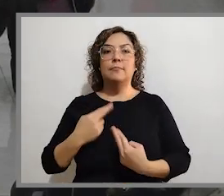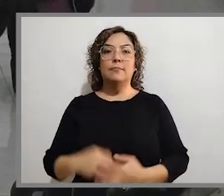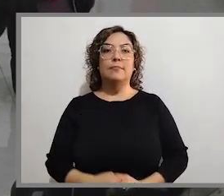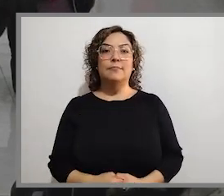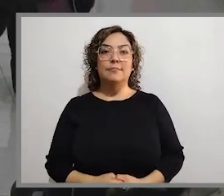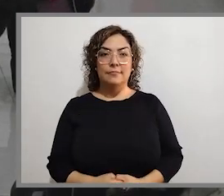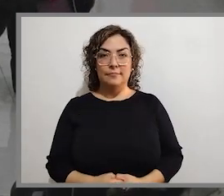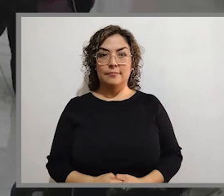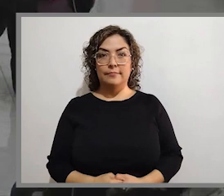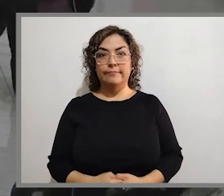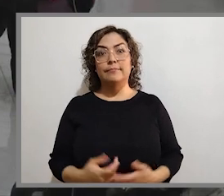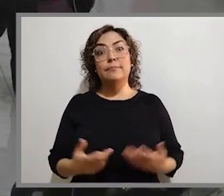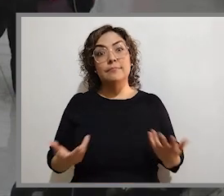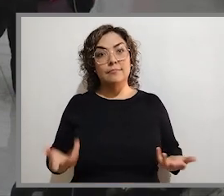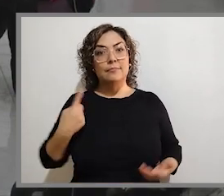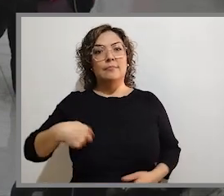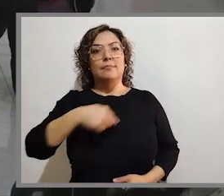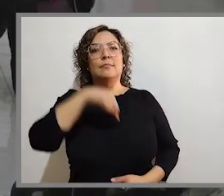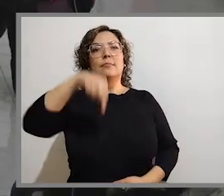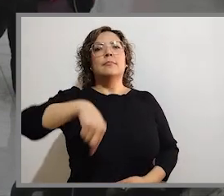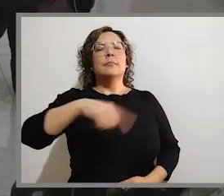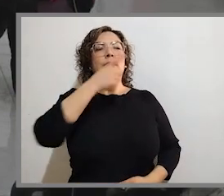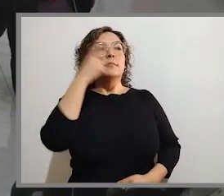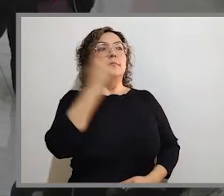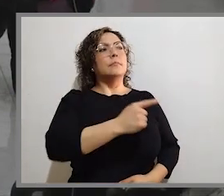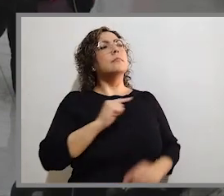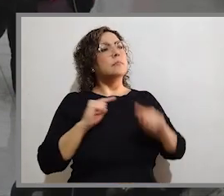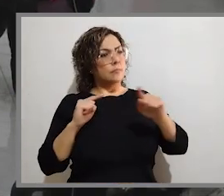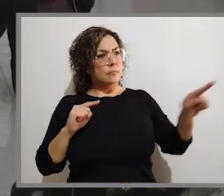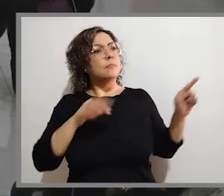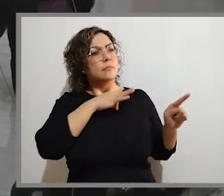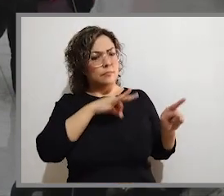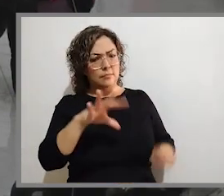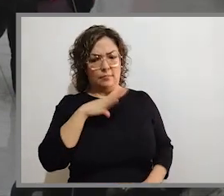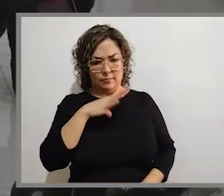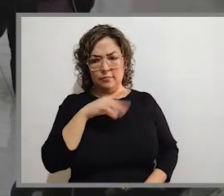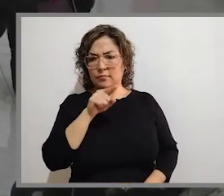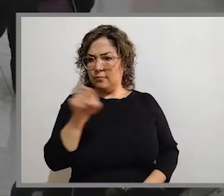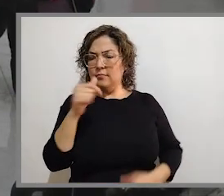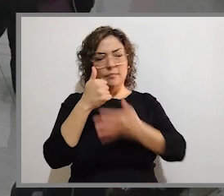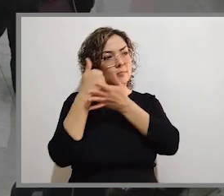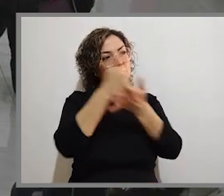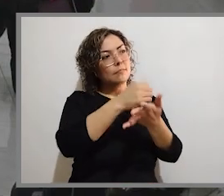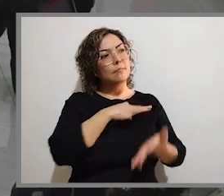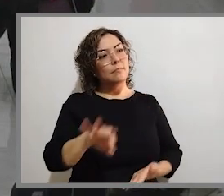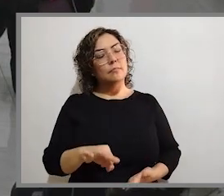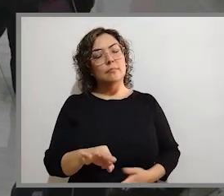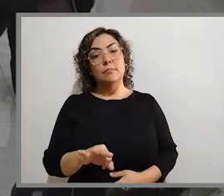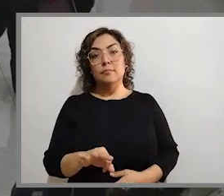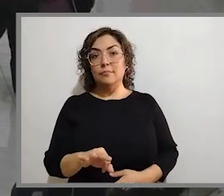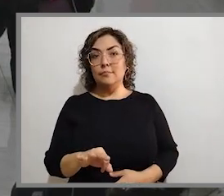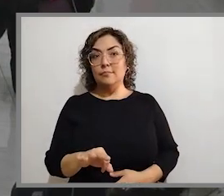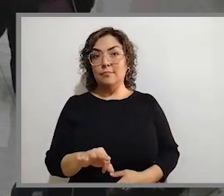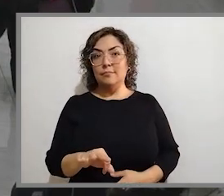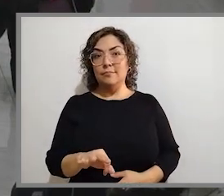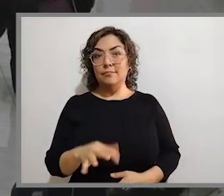qué sí hay, cuáles son las herramientas que sí tienen, porque luego lo que nos pasa es, yo no sabía que yo tenía el 50% del